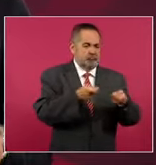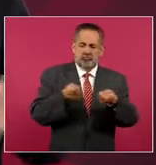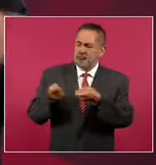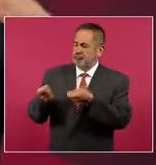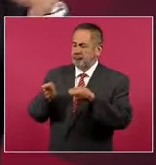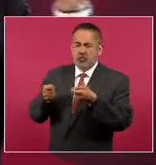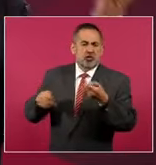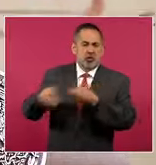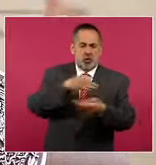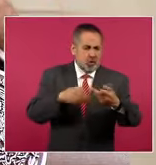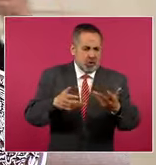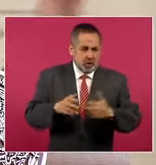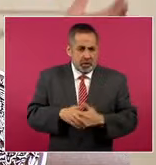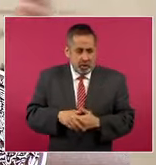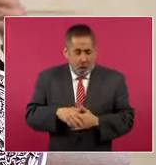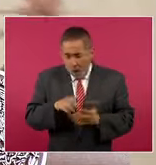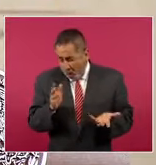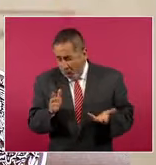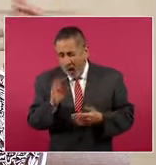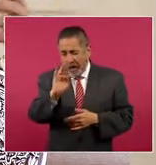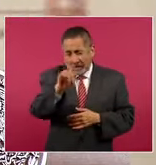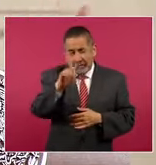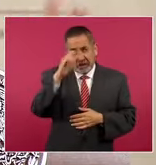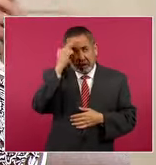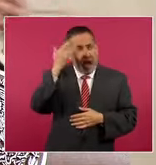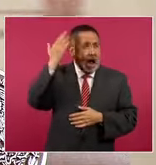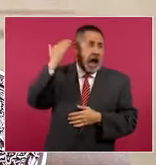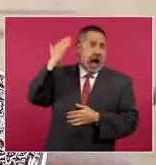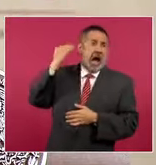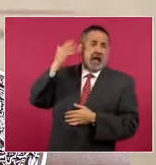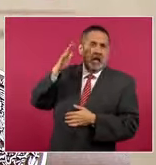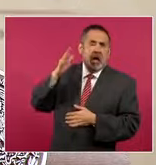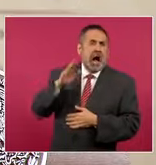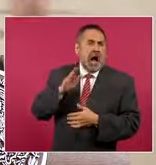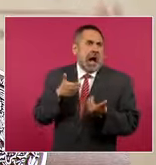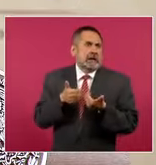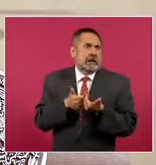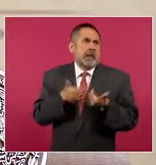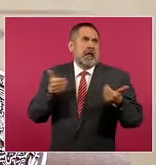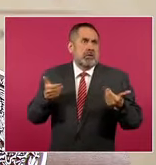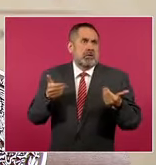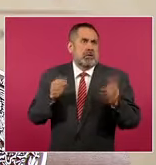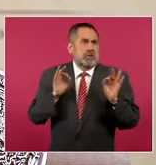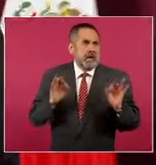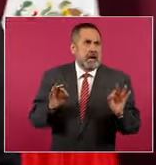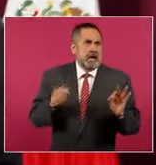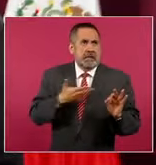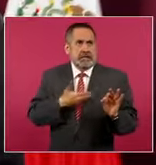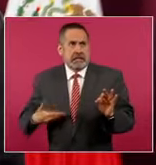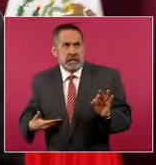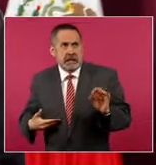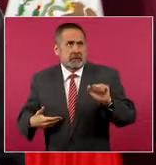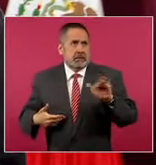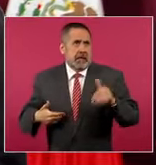¿O ustedes se acuerdan de que hubo un tiempo que fue distinto?